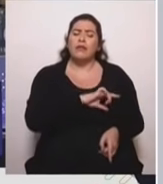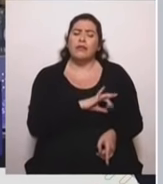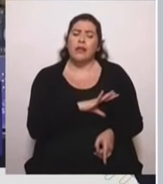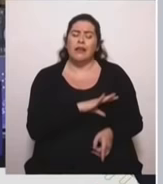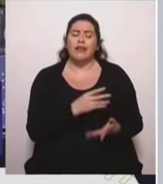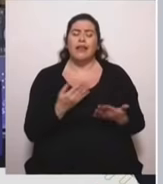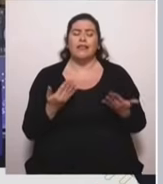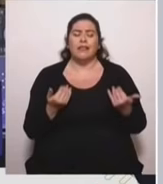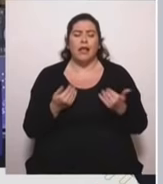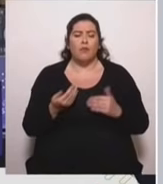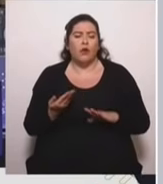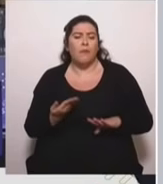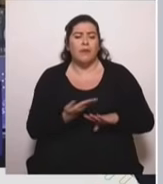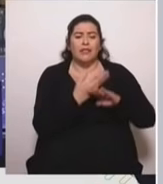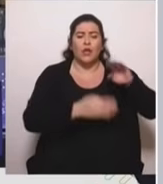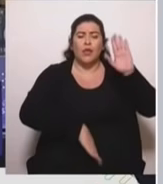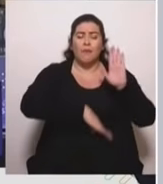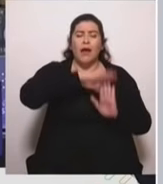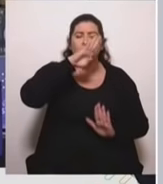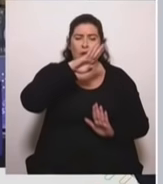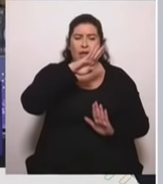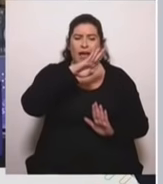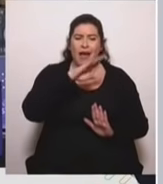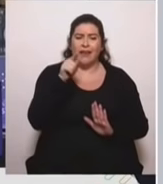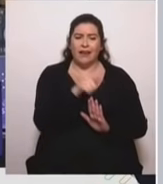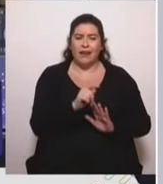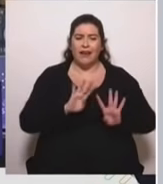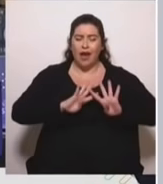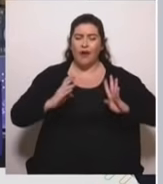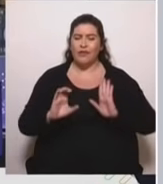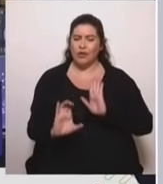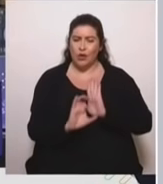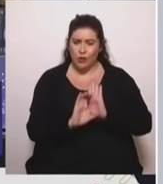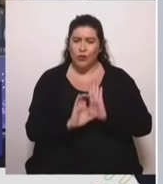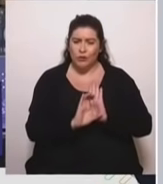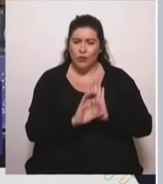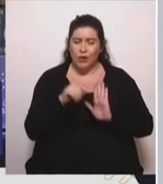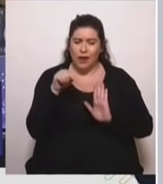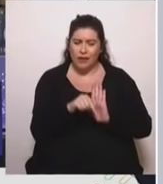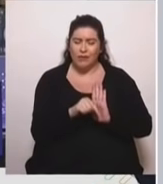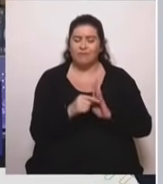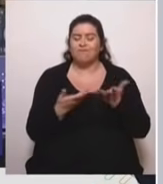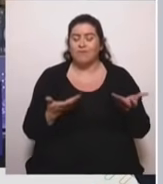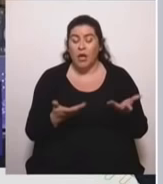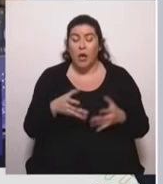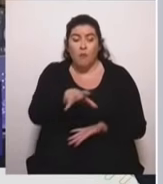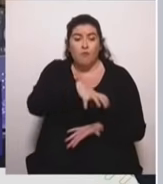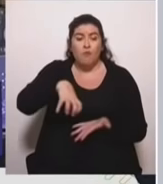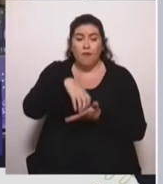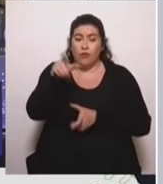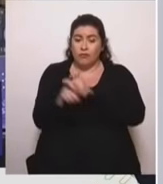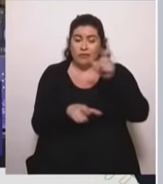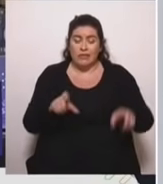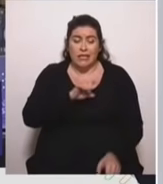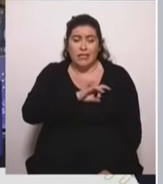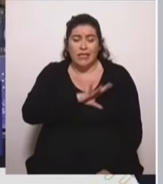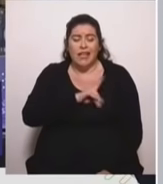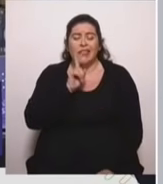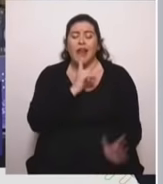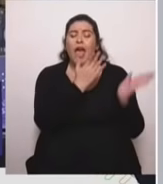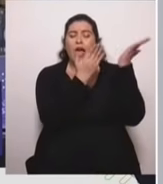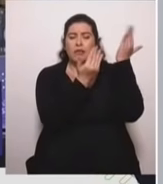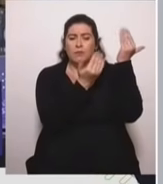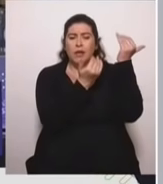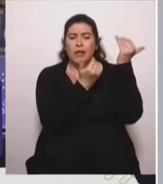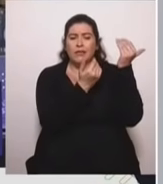más razonable posible. Por lo tanto, en principio, desde un punto de vista técnico, yo no considero reprochable que haya